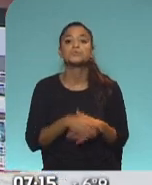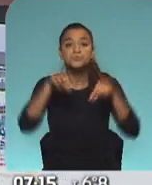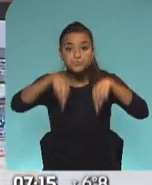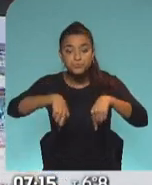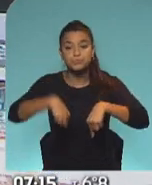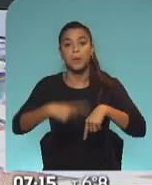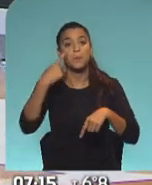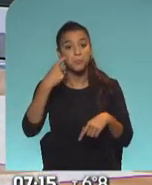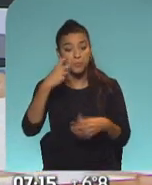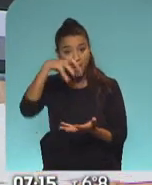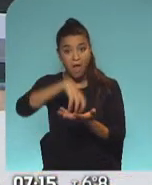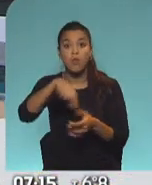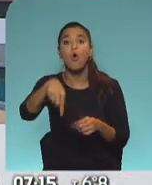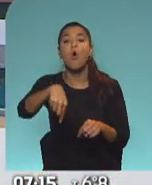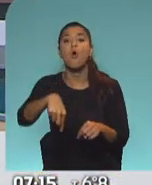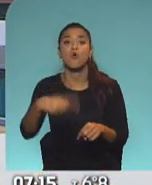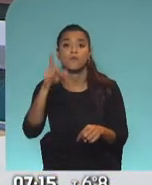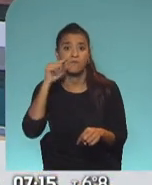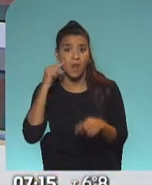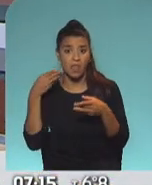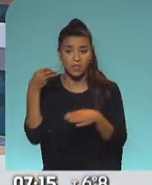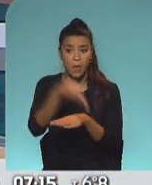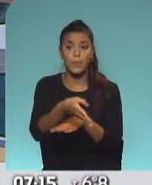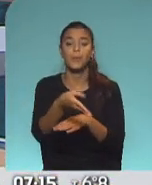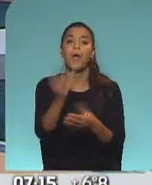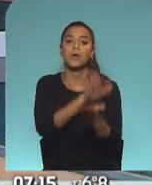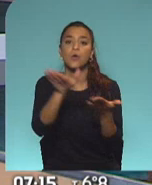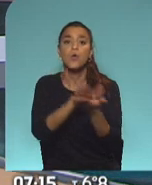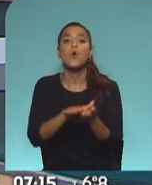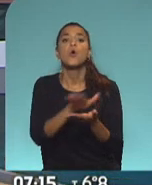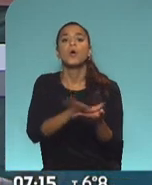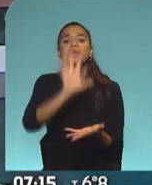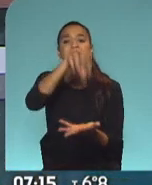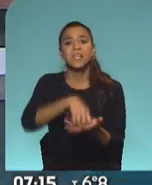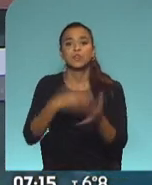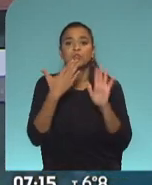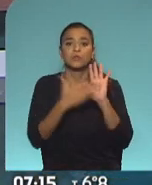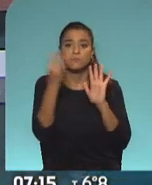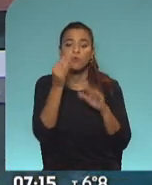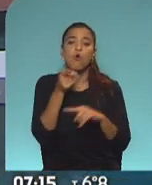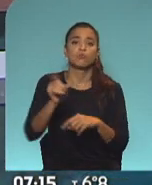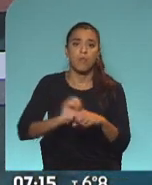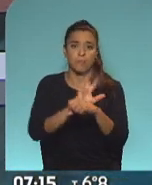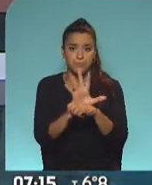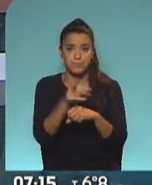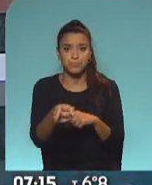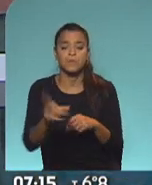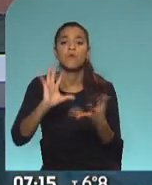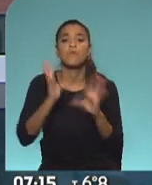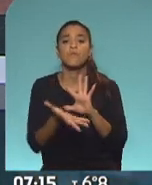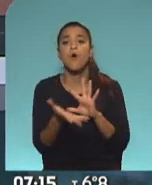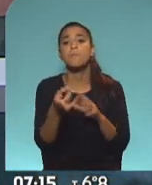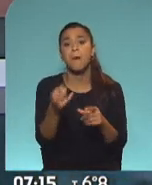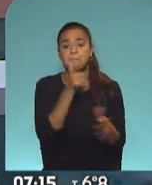Nos vamos a Pilar, allí estará hoy el presidente Alberto Fernández, estará inaugurando un nuevo centro de testeo contra el COVID-19. Una metodología